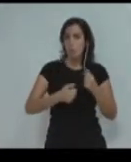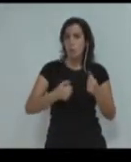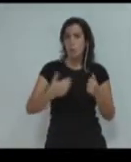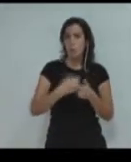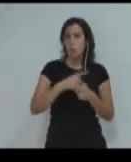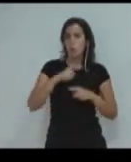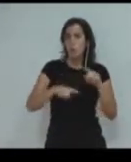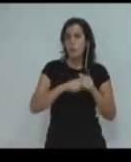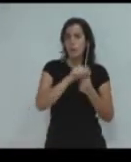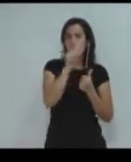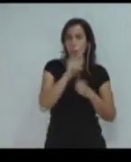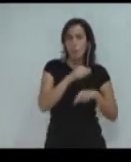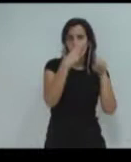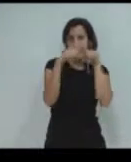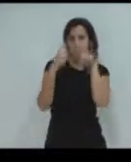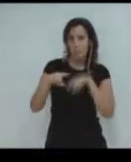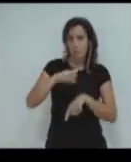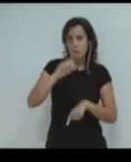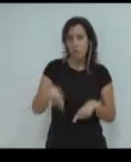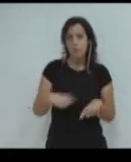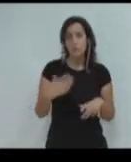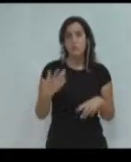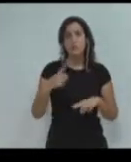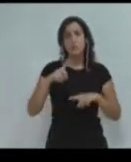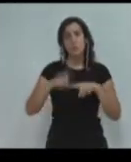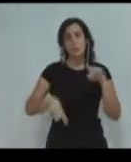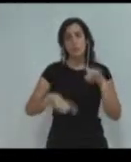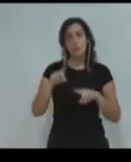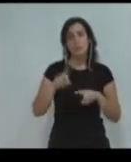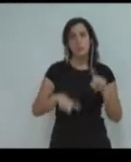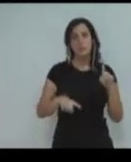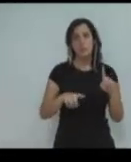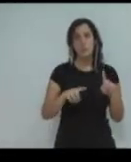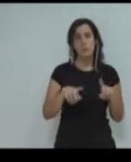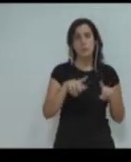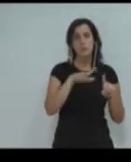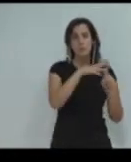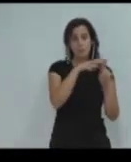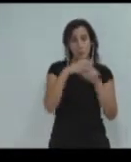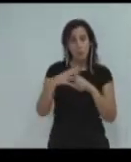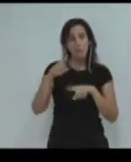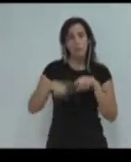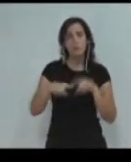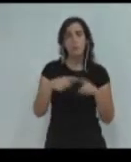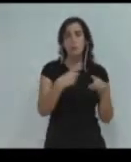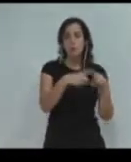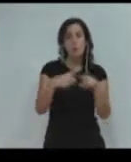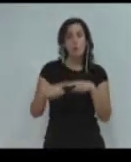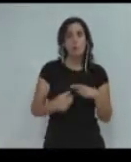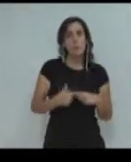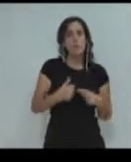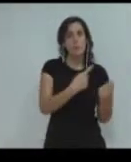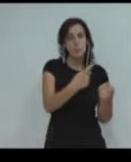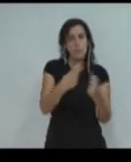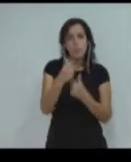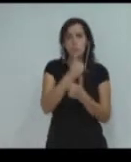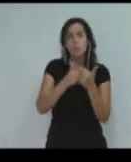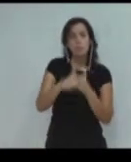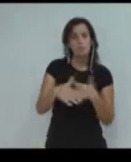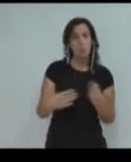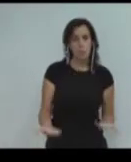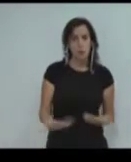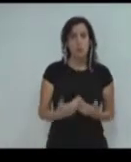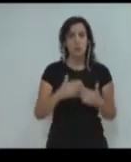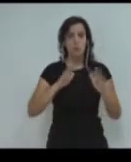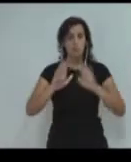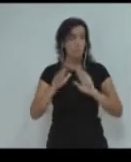formas, entonces Claro. también es cierto que las circunstancias van diciendo las cosas que son más Eso necesarias y qué prioridades hay que dar. Sí, pero hay todo